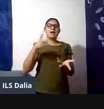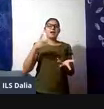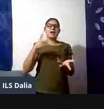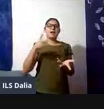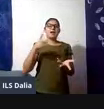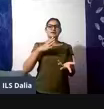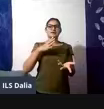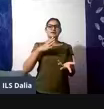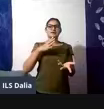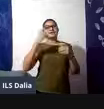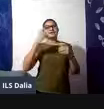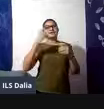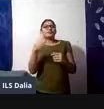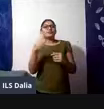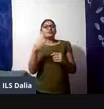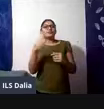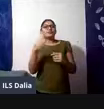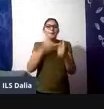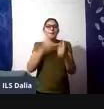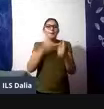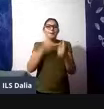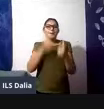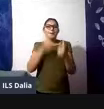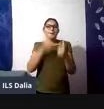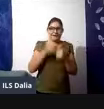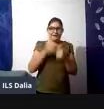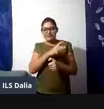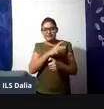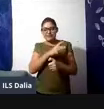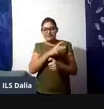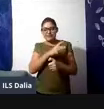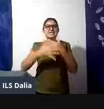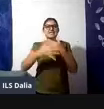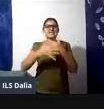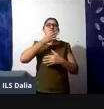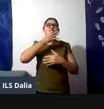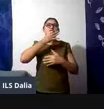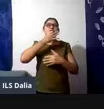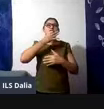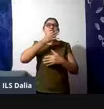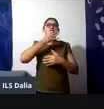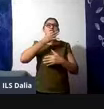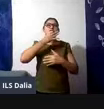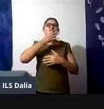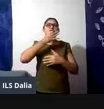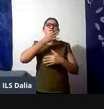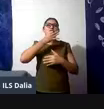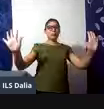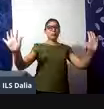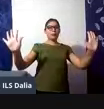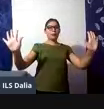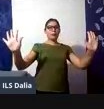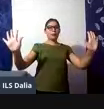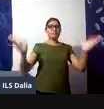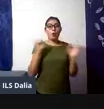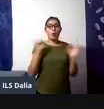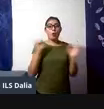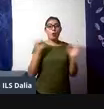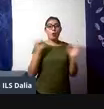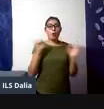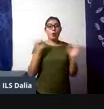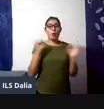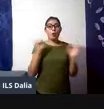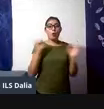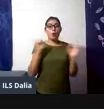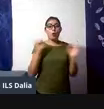en un bailecito dices absolutamente todo, ¿no? Entonces, estos cambios generacionales va a ser importante entenderlos también